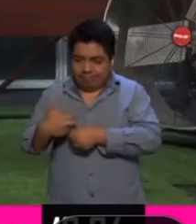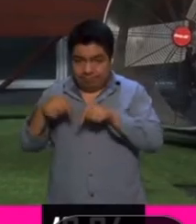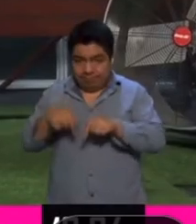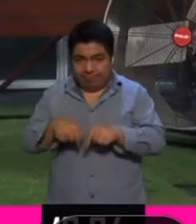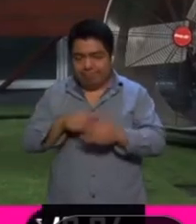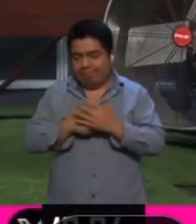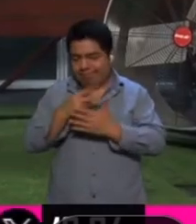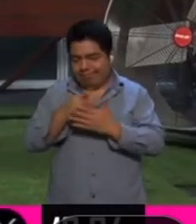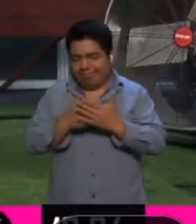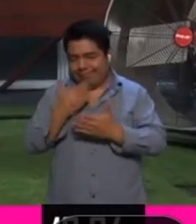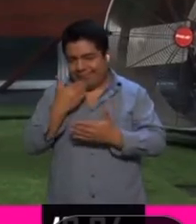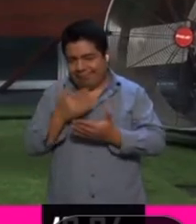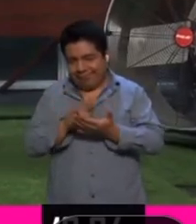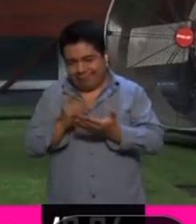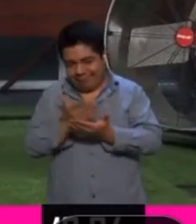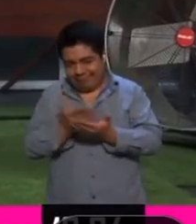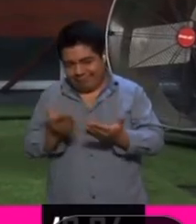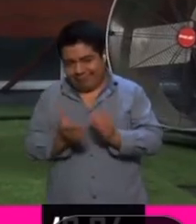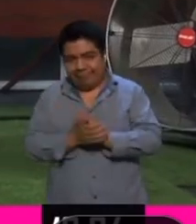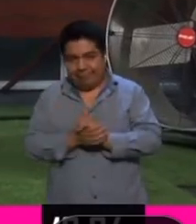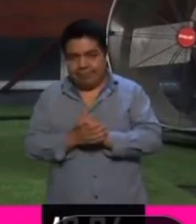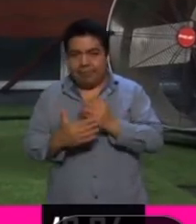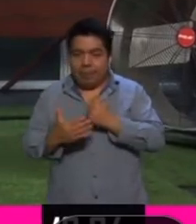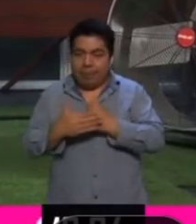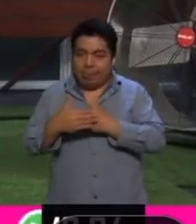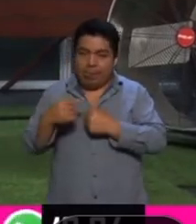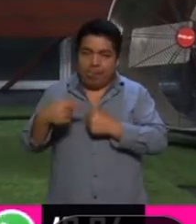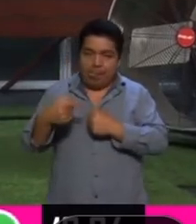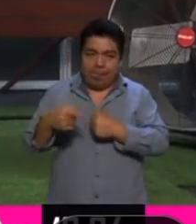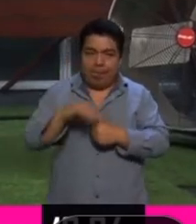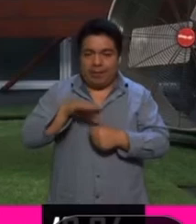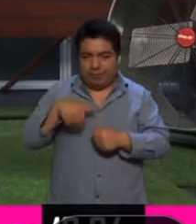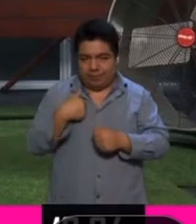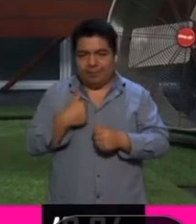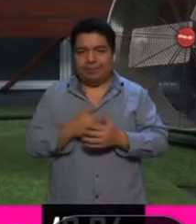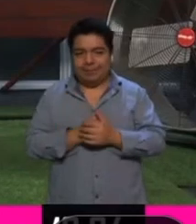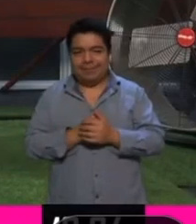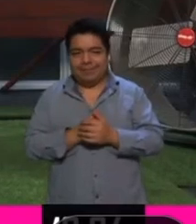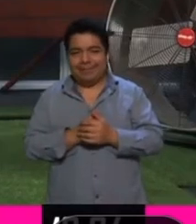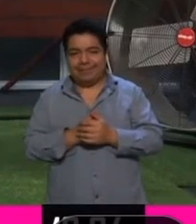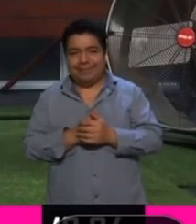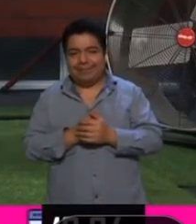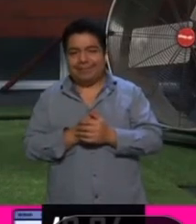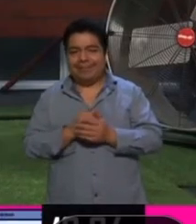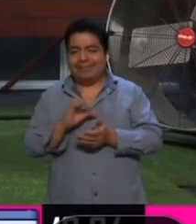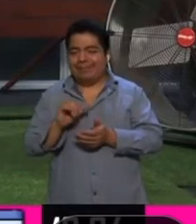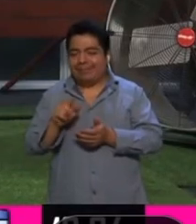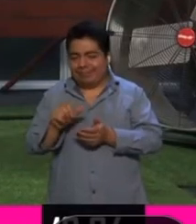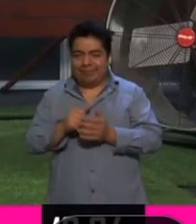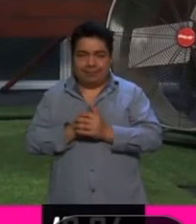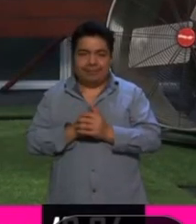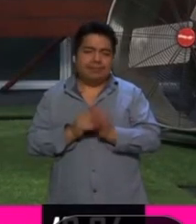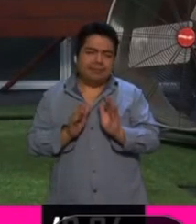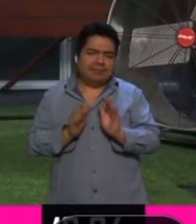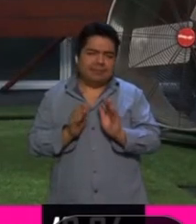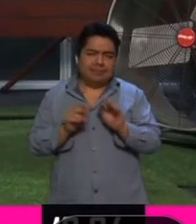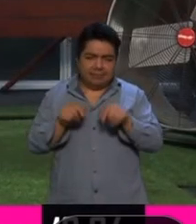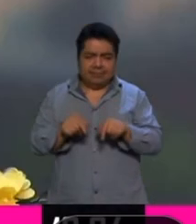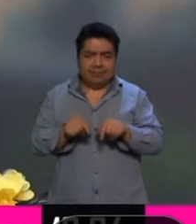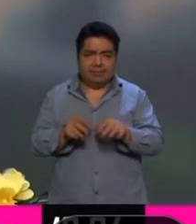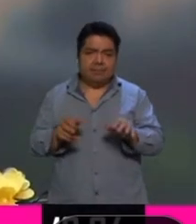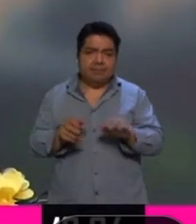programa. Gracias. Se ve un prometemos que para otra sí le apartamos, ¿eh? Está bien. No, bueno, pues aquí,